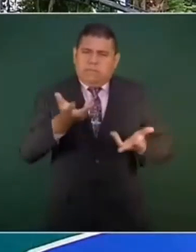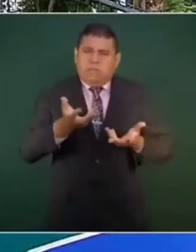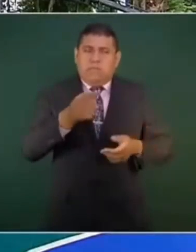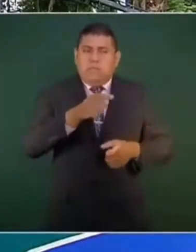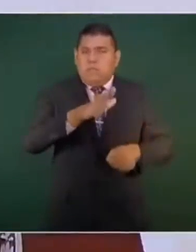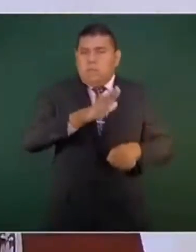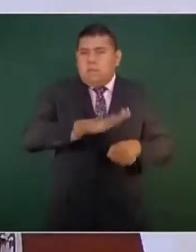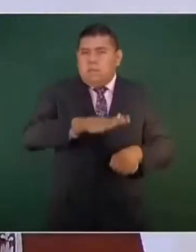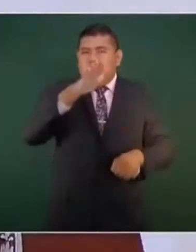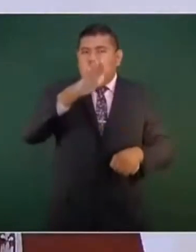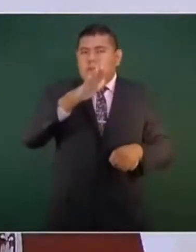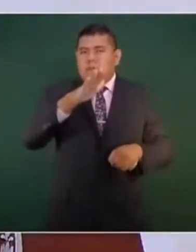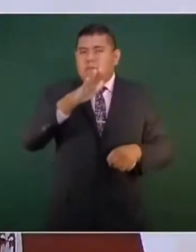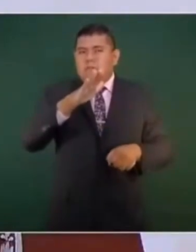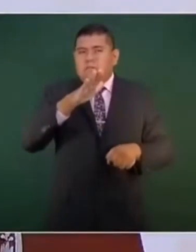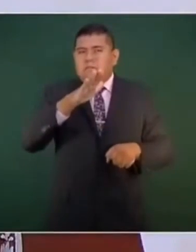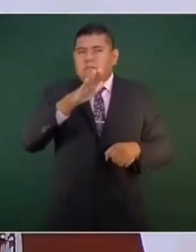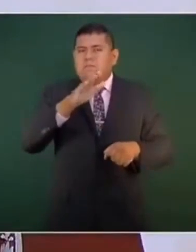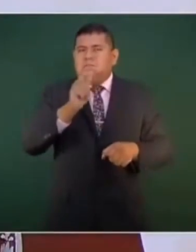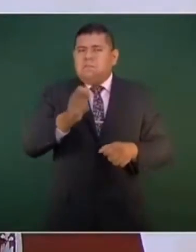expresa